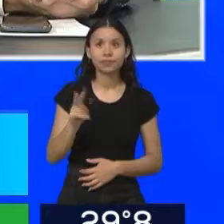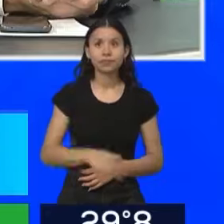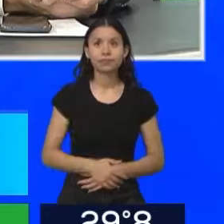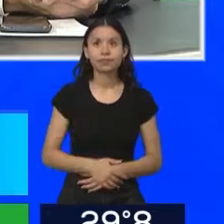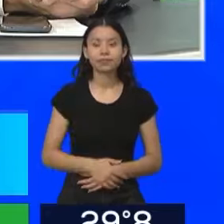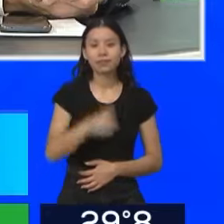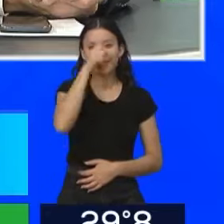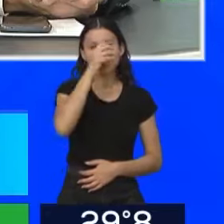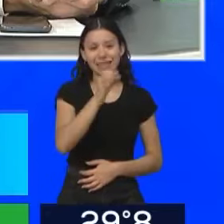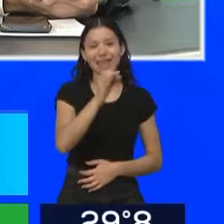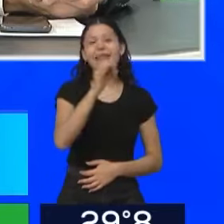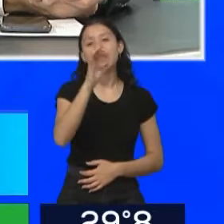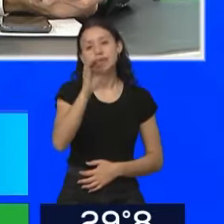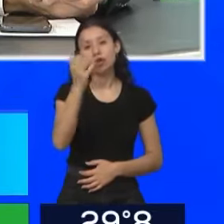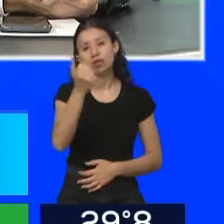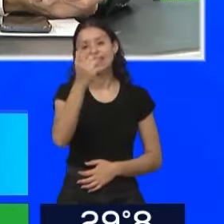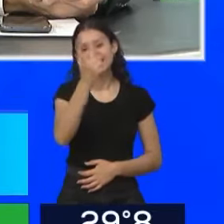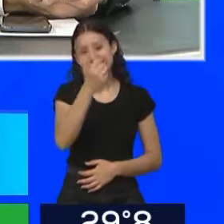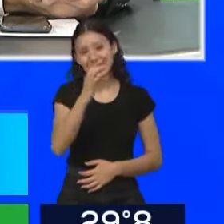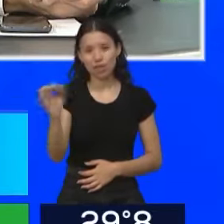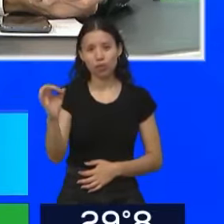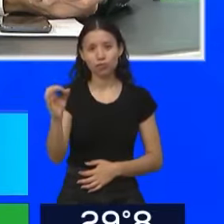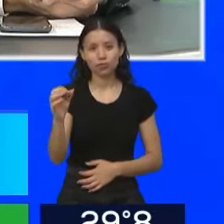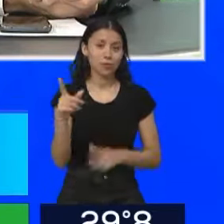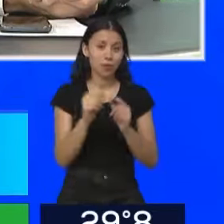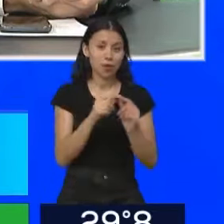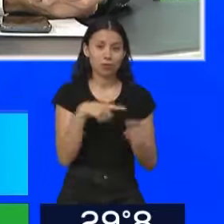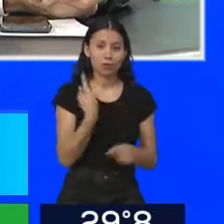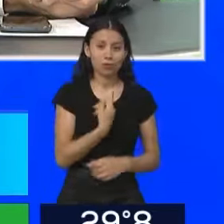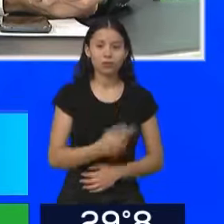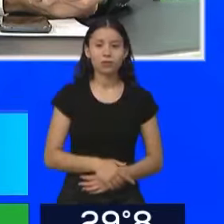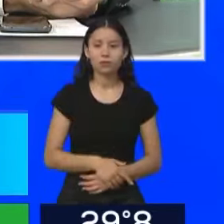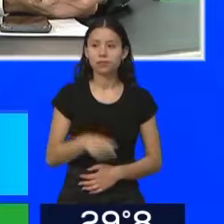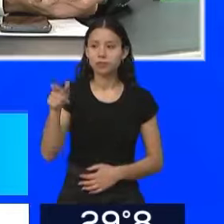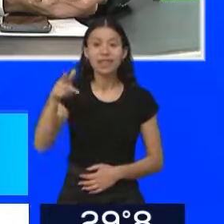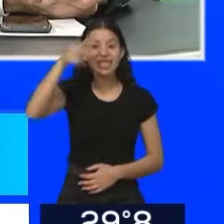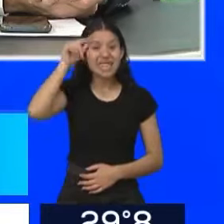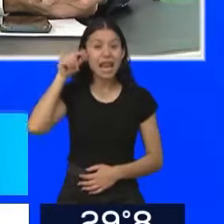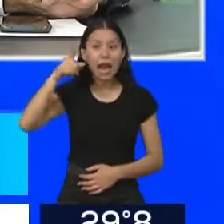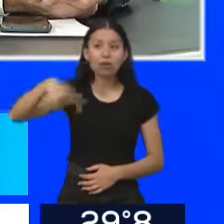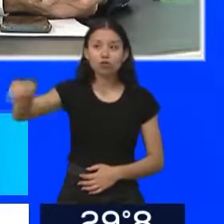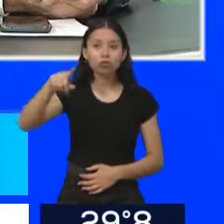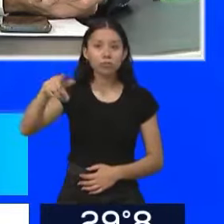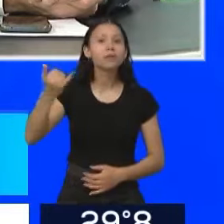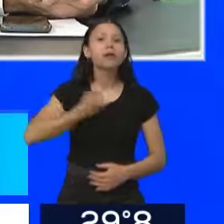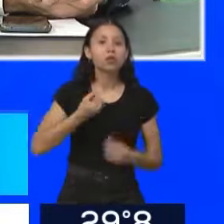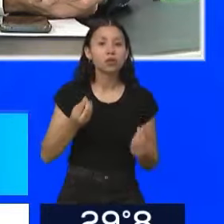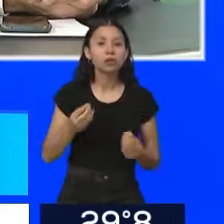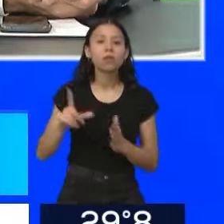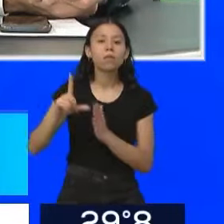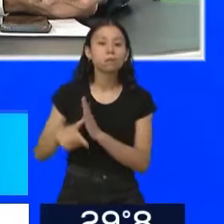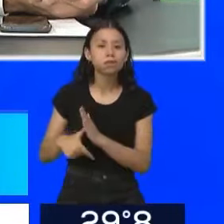60-06-600, diciendo los chilenos recontra hartos de esperar, muchos de ellos